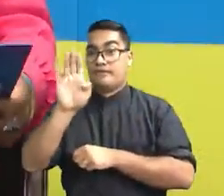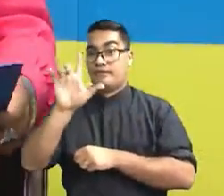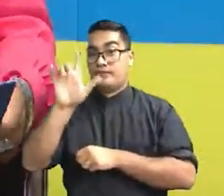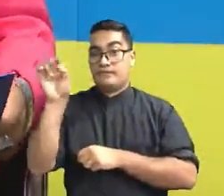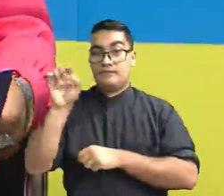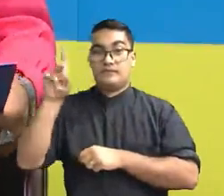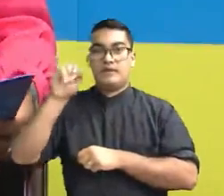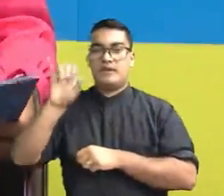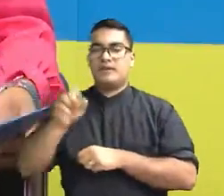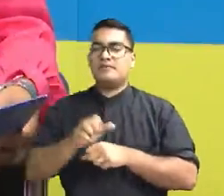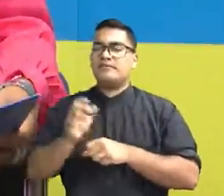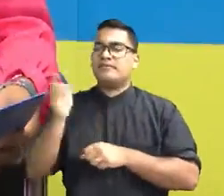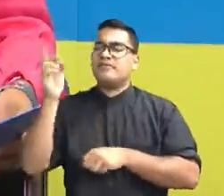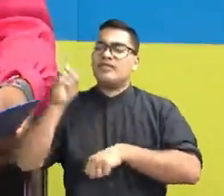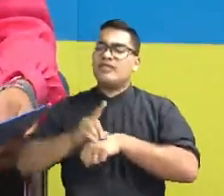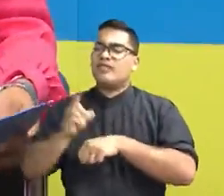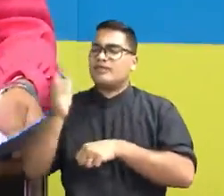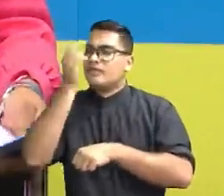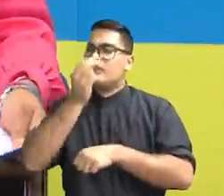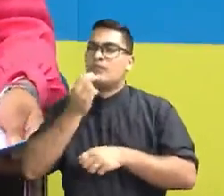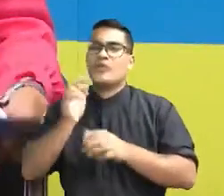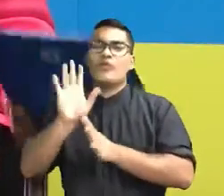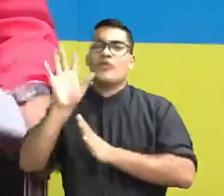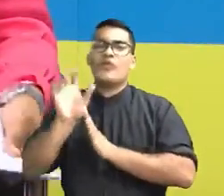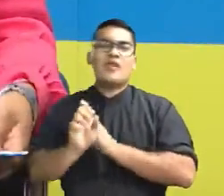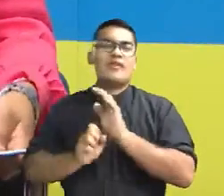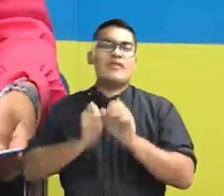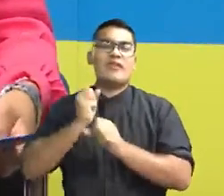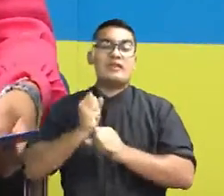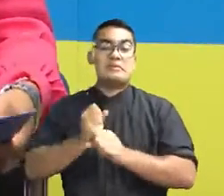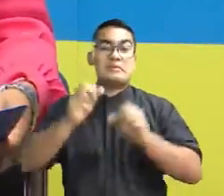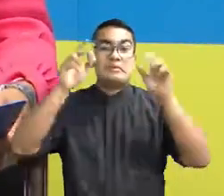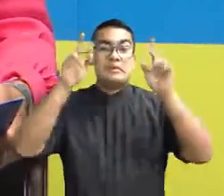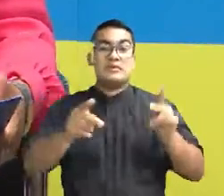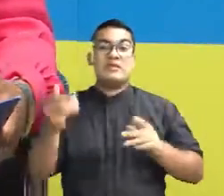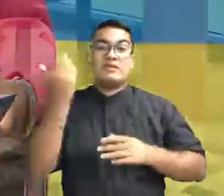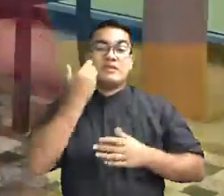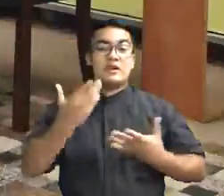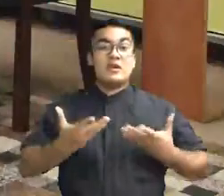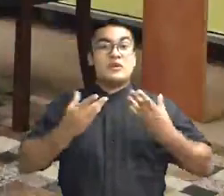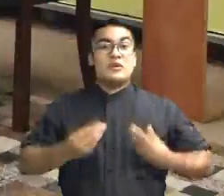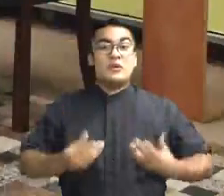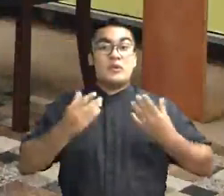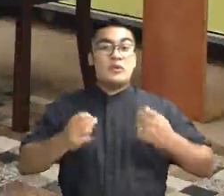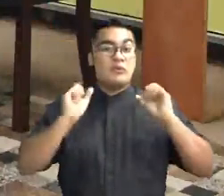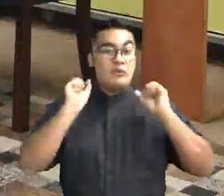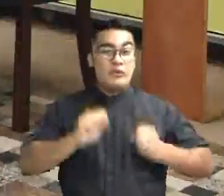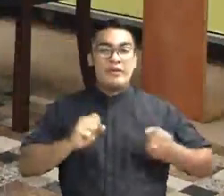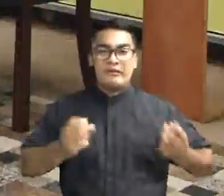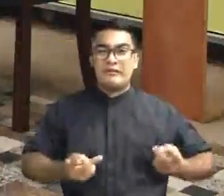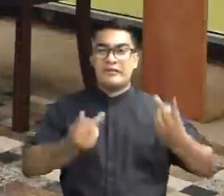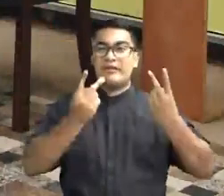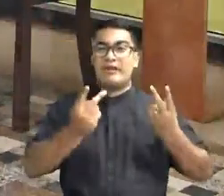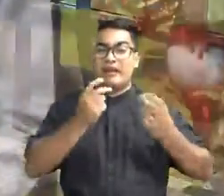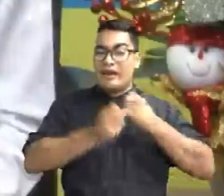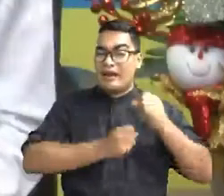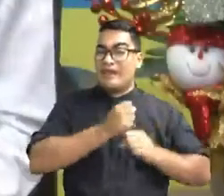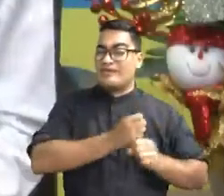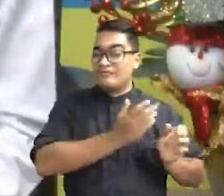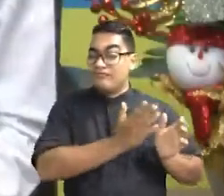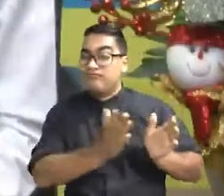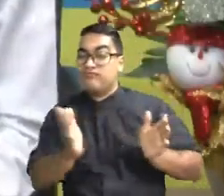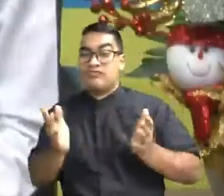puede durar una persona que tiene este padecimiento, que como usted nos decía, es crónico? Depende también de la etapa en la que